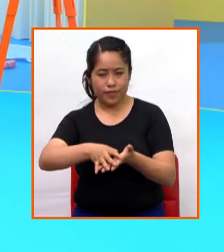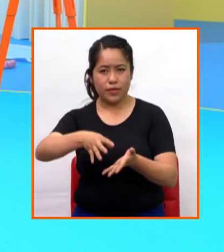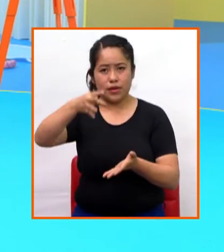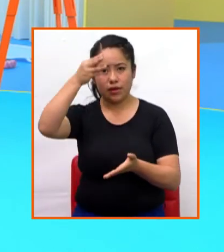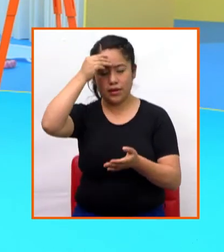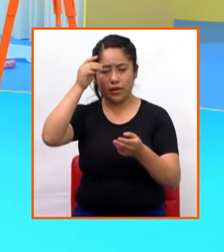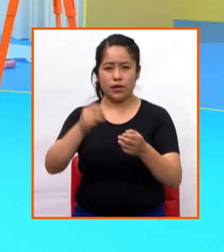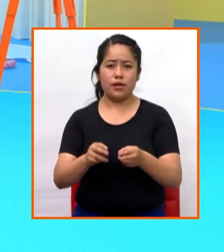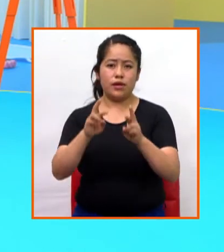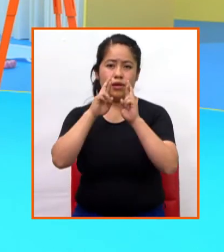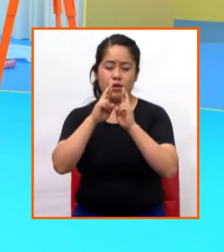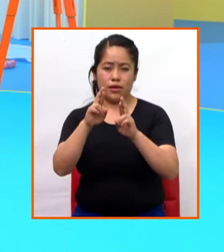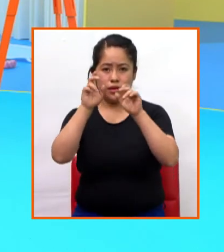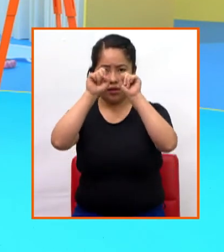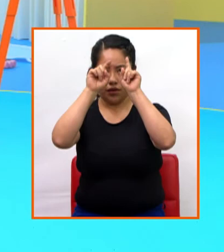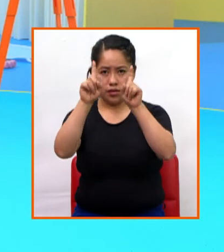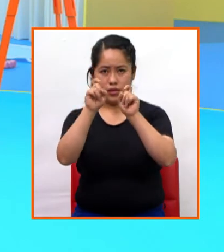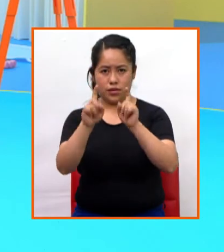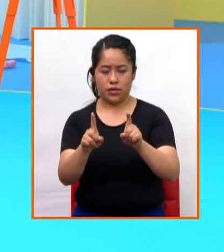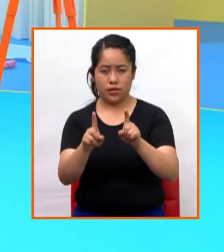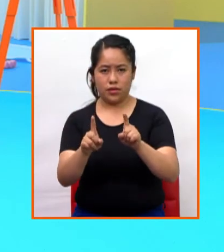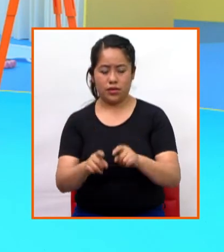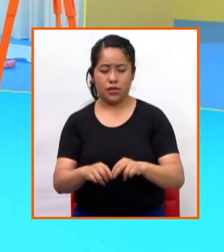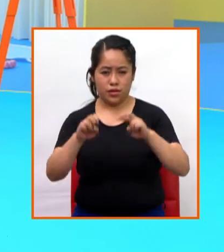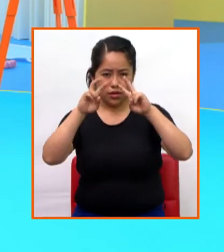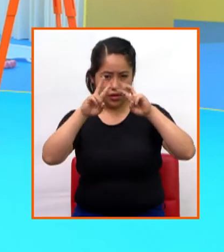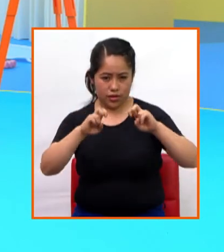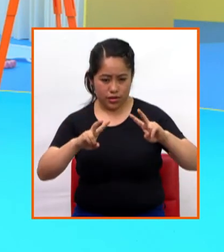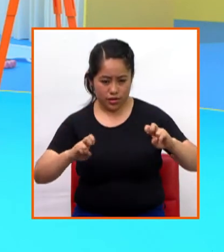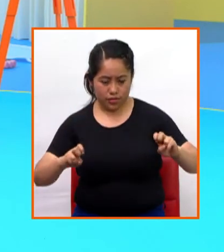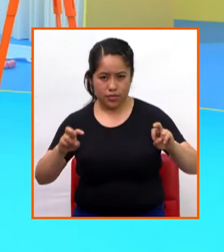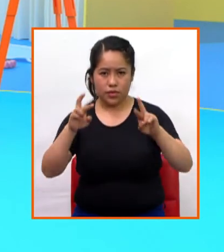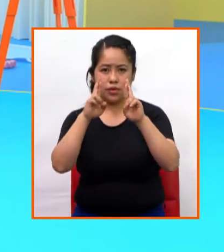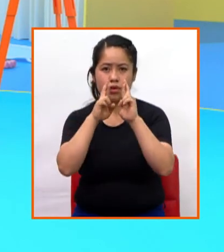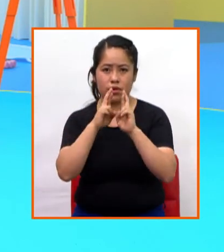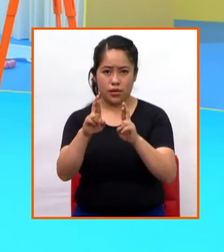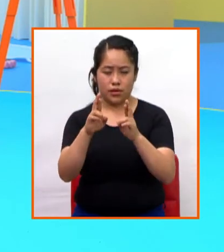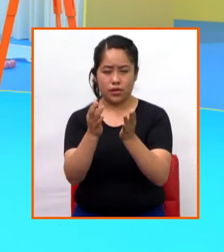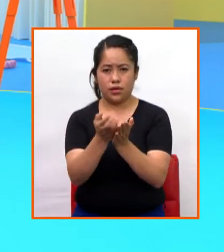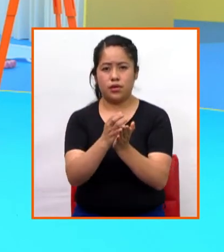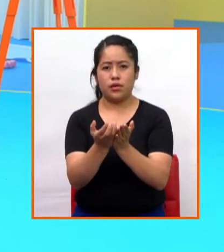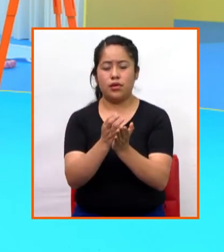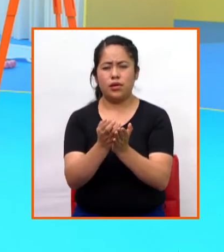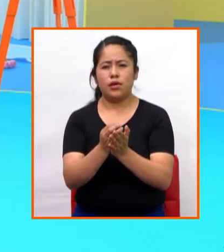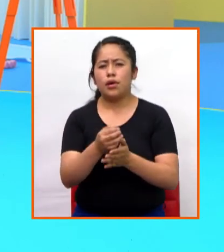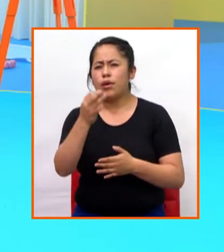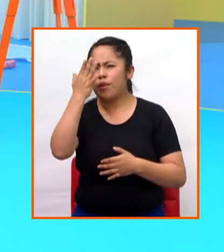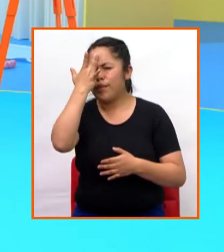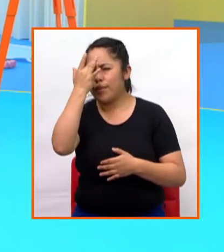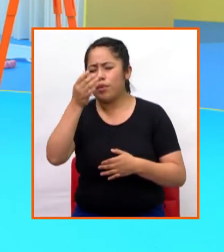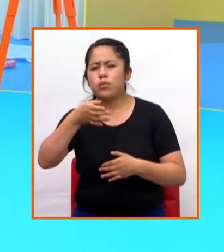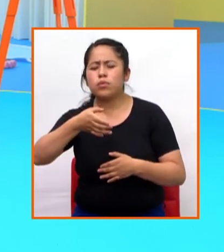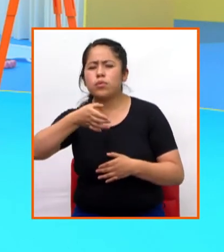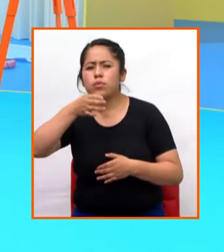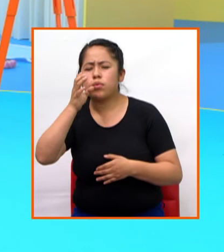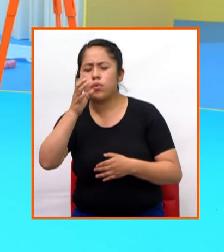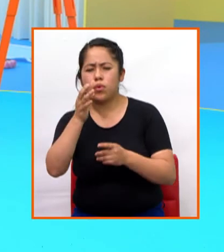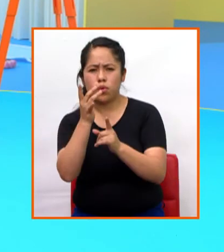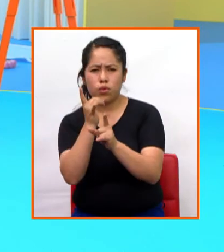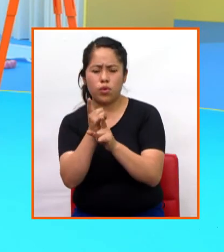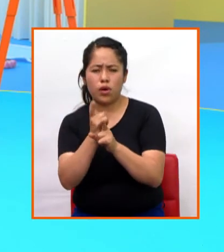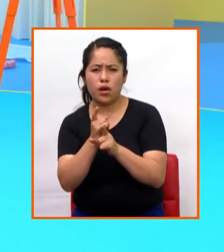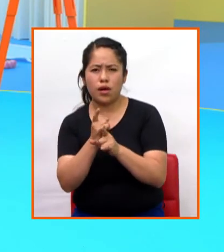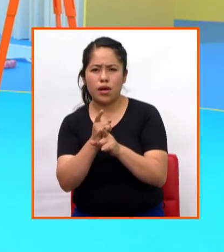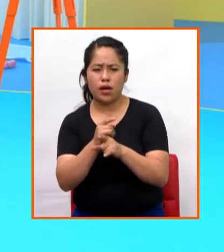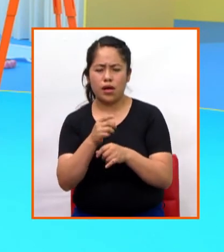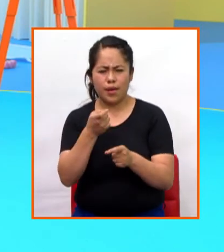respondiendo las siguientes preguntas. Investiga y responde en tu cuaderno. ¿Por qué las bebidas alcohólicas hacen daño a nuestro